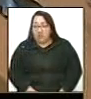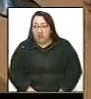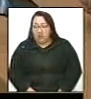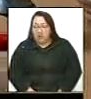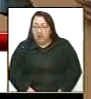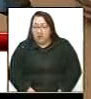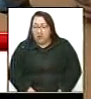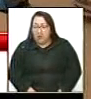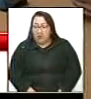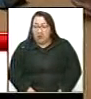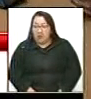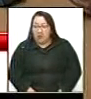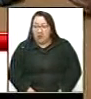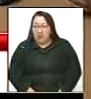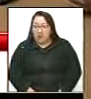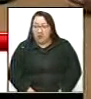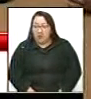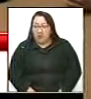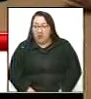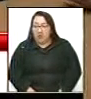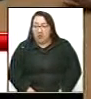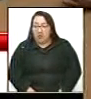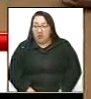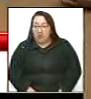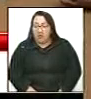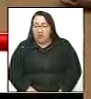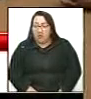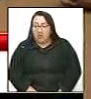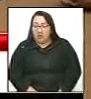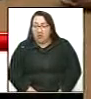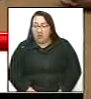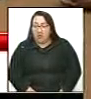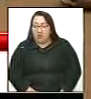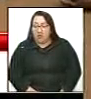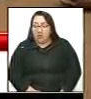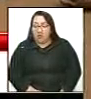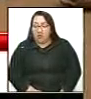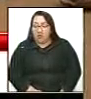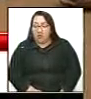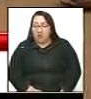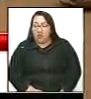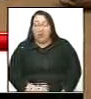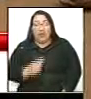En el fondo me está dando la razón, presidente. Yo creo que esa denuncia está mal calificada.